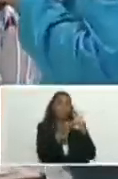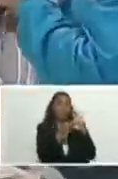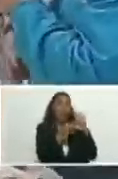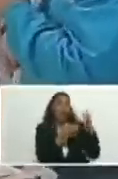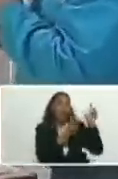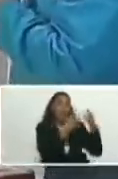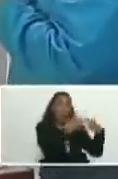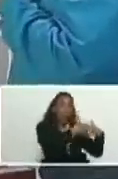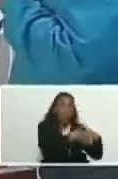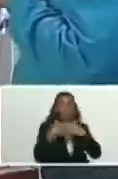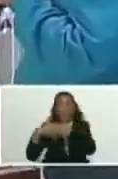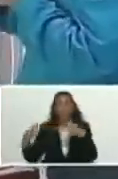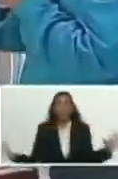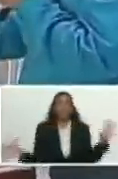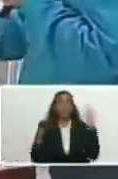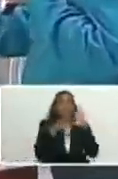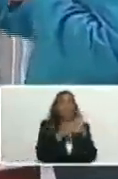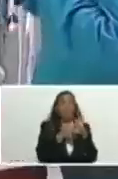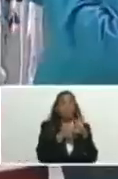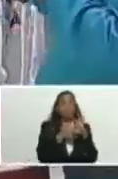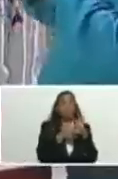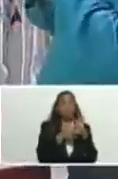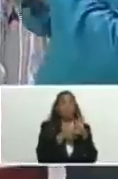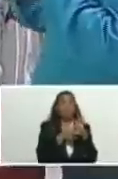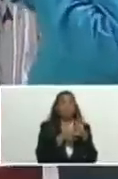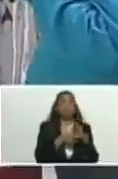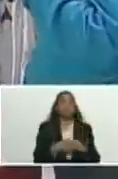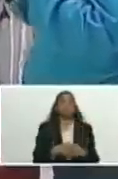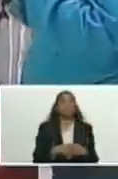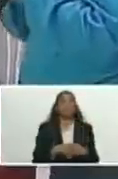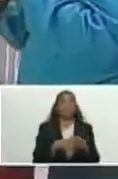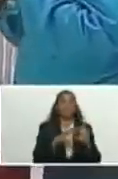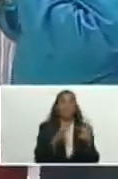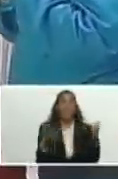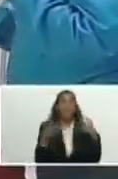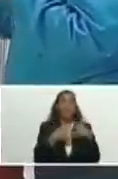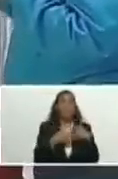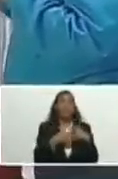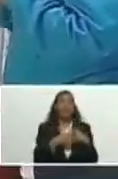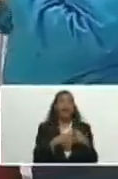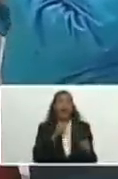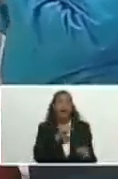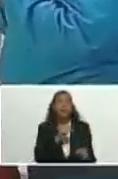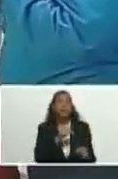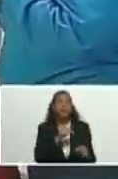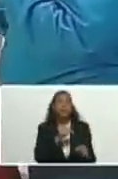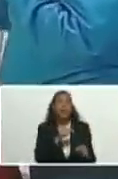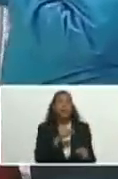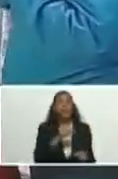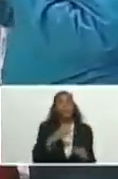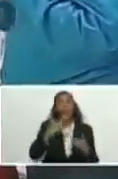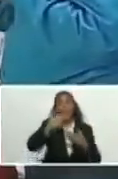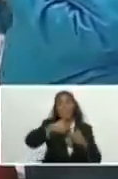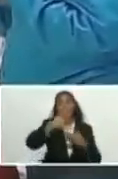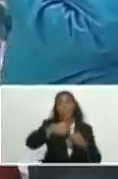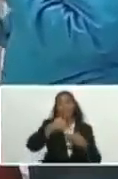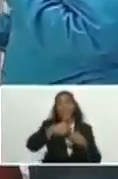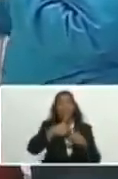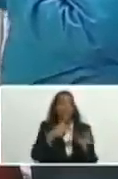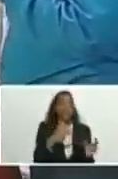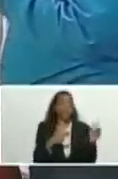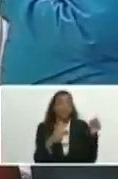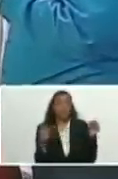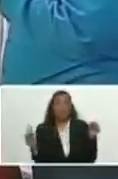Claro que sí, señor presidente. Apréndase a través ese concepto de encadenamiento PDVSA productivo. Baza, a través de PDVSA Baza, CBG